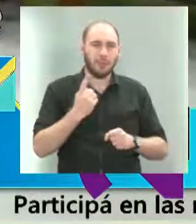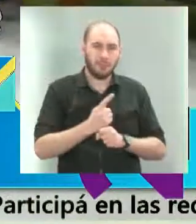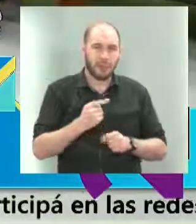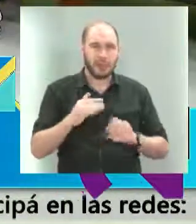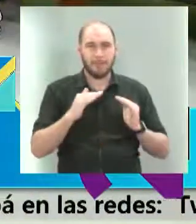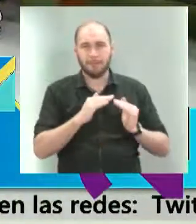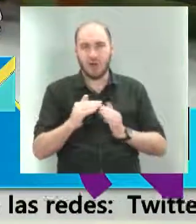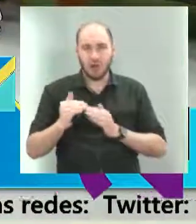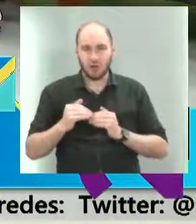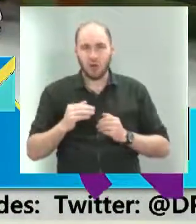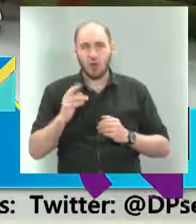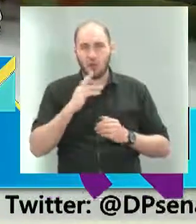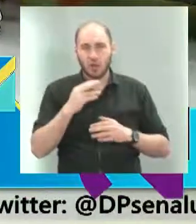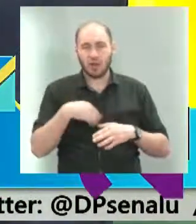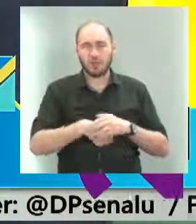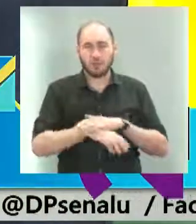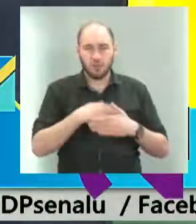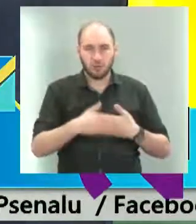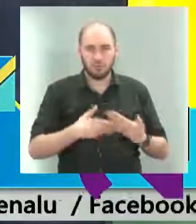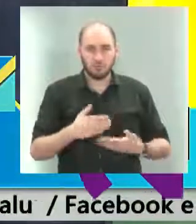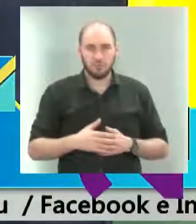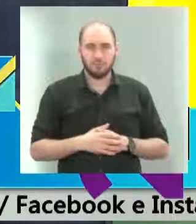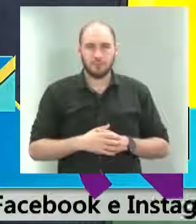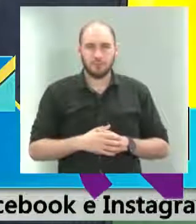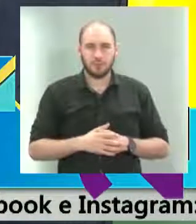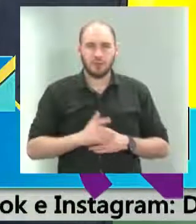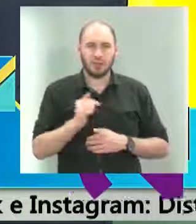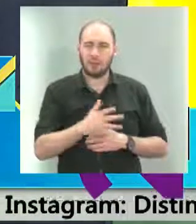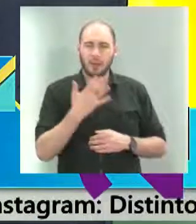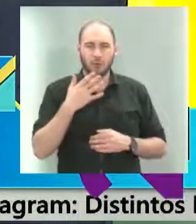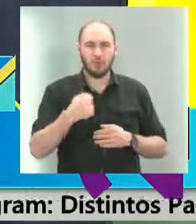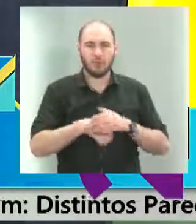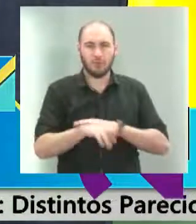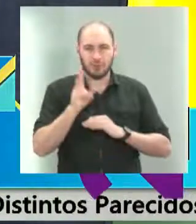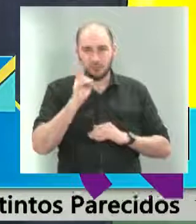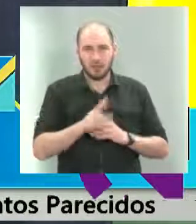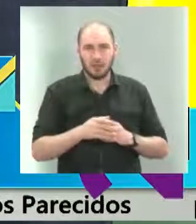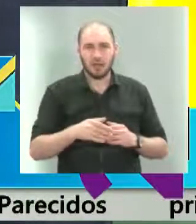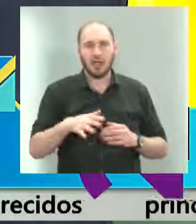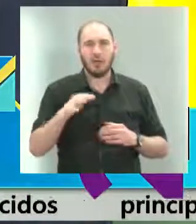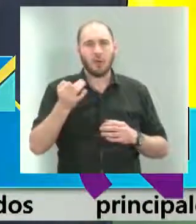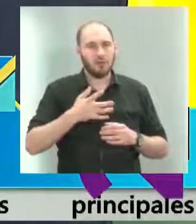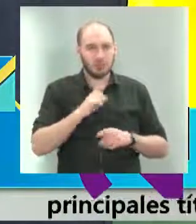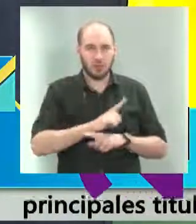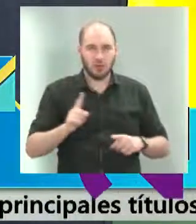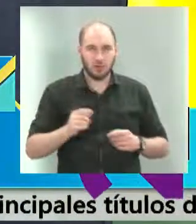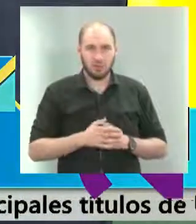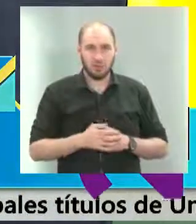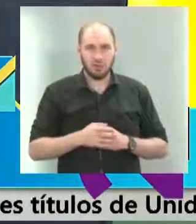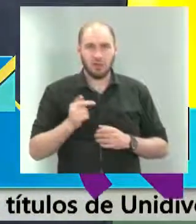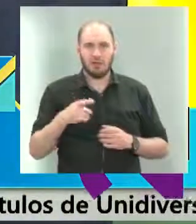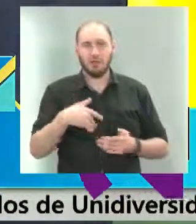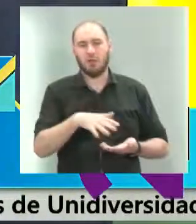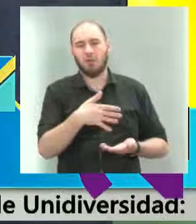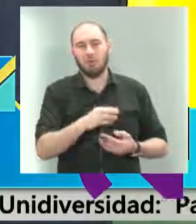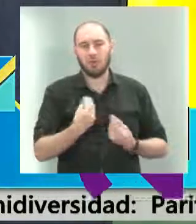en el barrio, las mujeres juegan al fútbol. Sí. La verdad es que es lindísimo ir a ver fútbol amateur. Ahora, ¿cómo se bastardea con